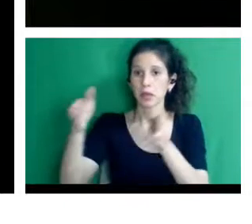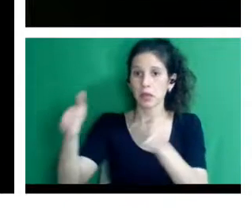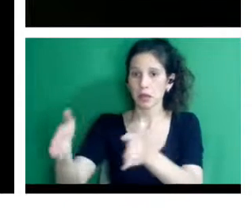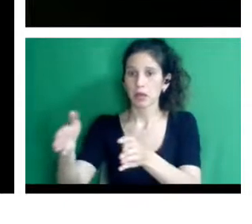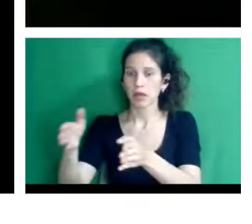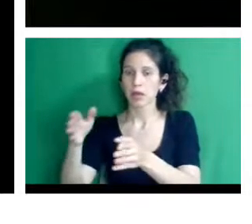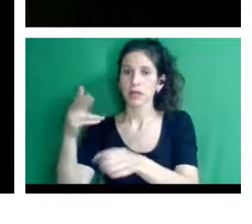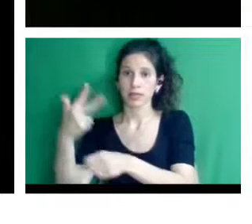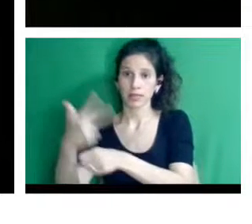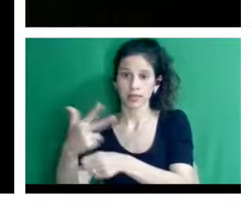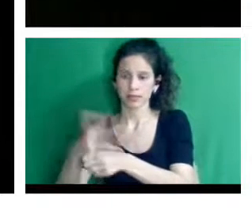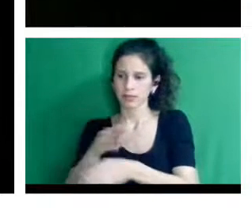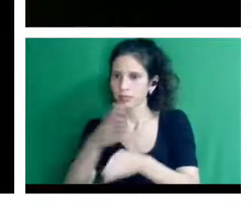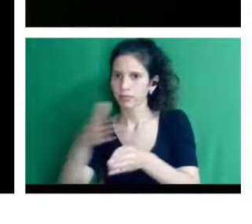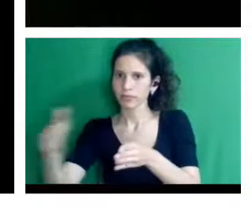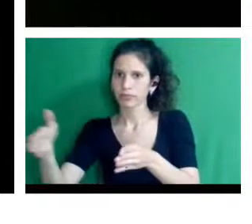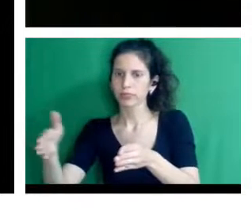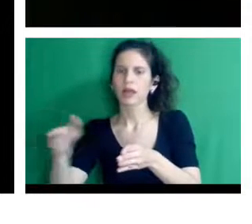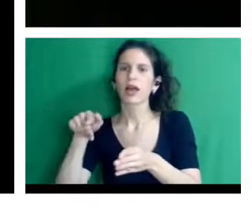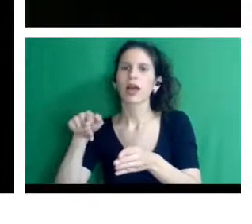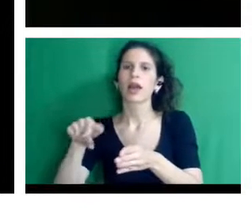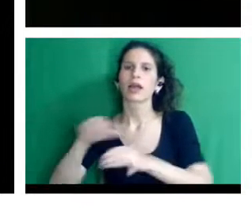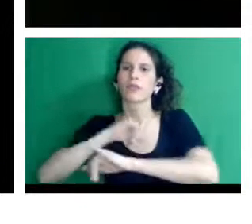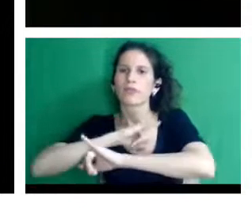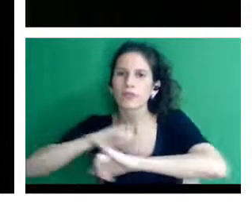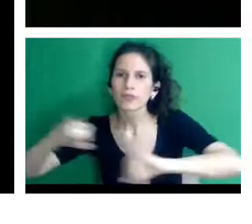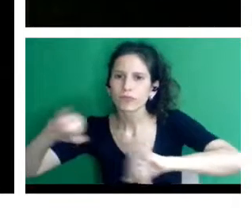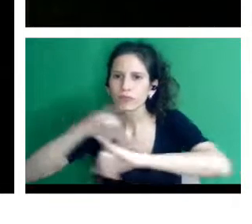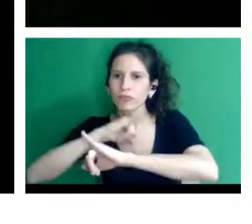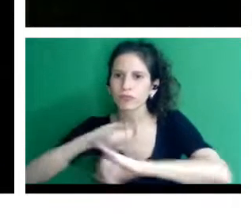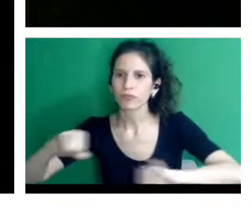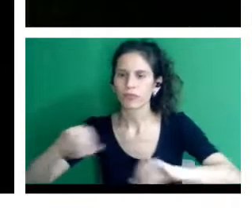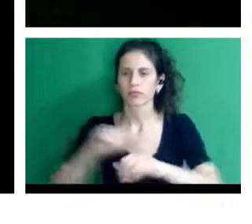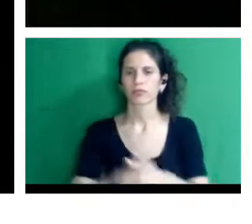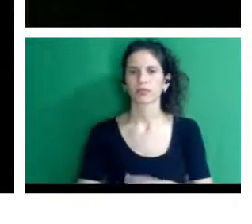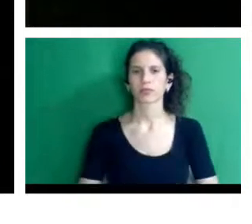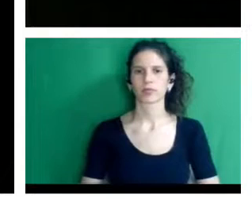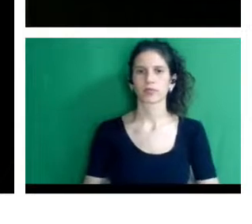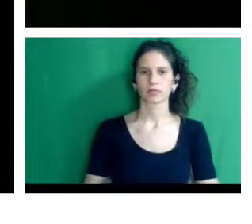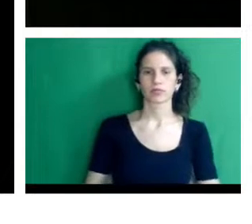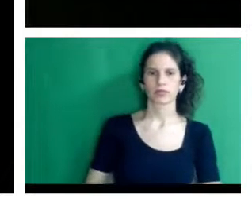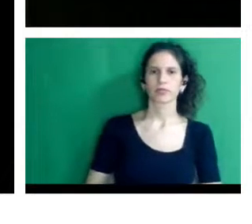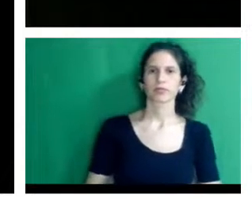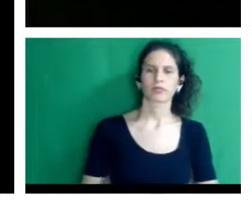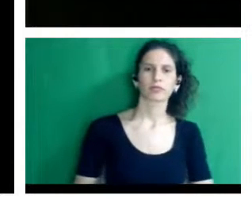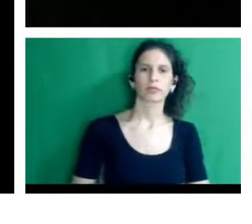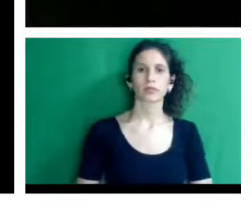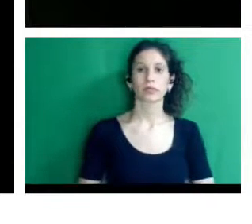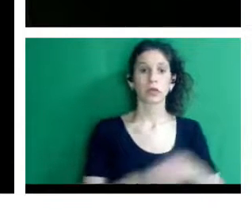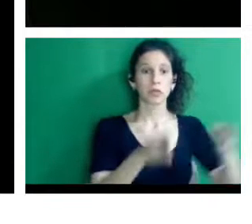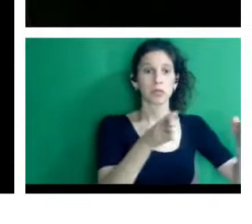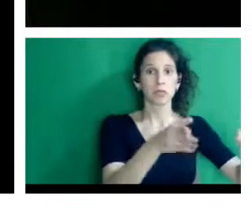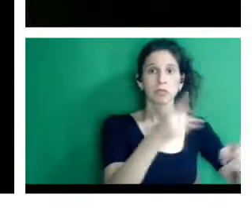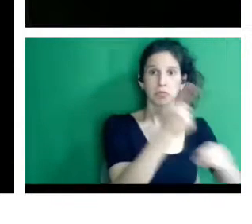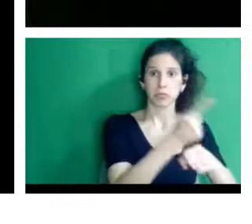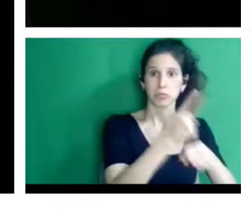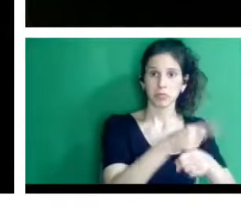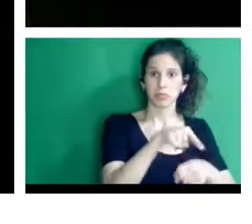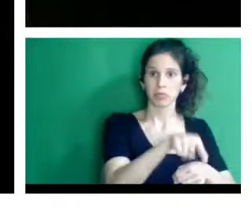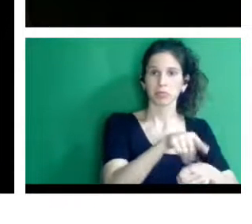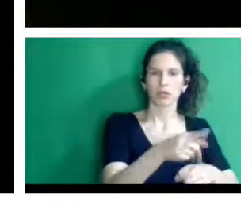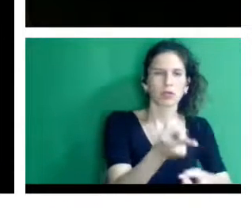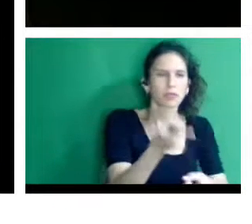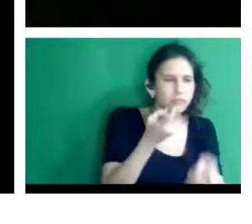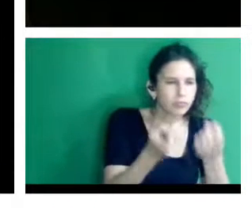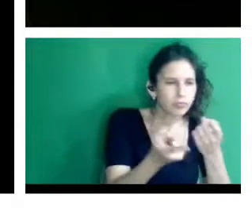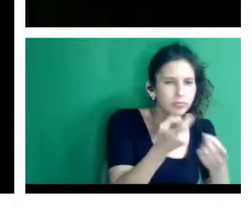y socialización. En el diagnóstico, buscó evaluar la accesibilidad a los diferentes espacios que conforman